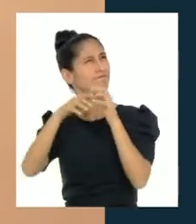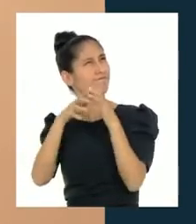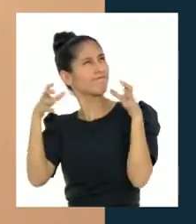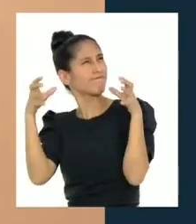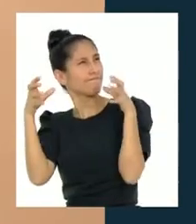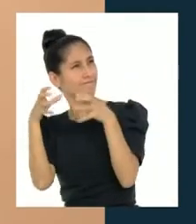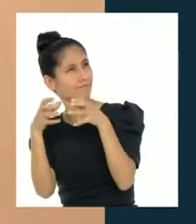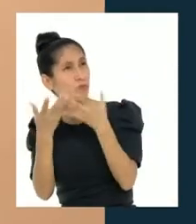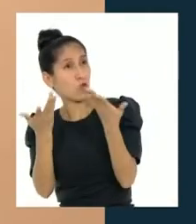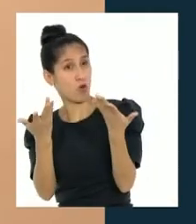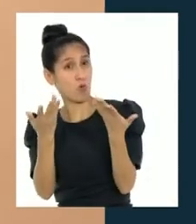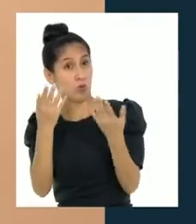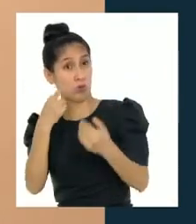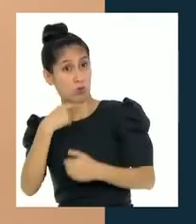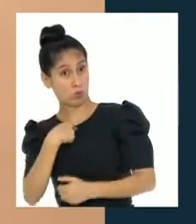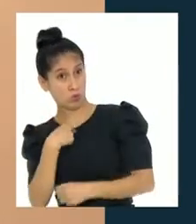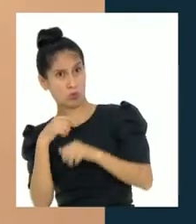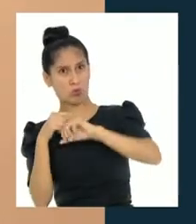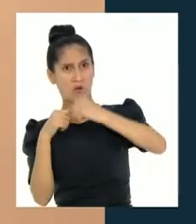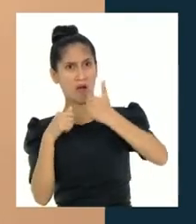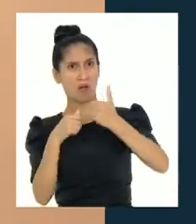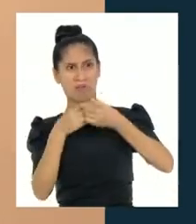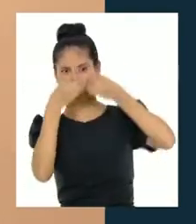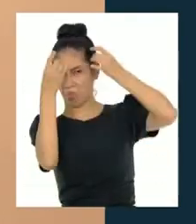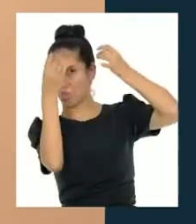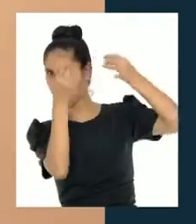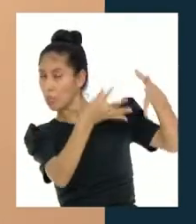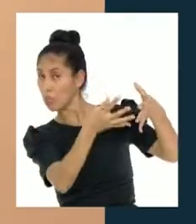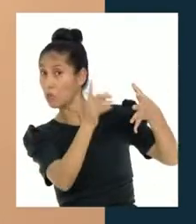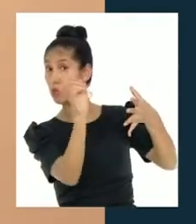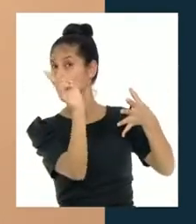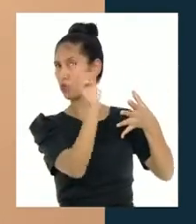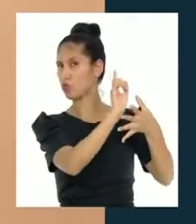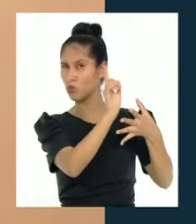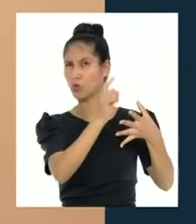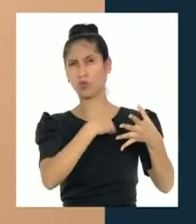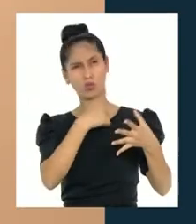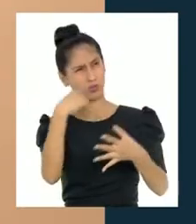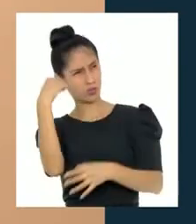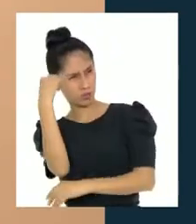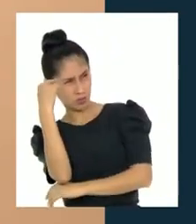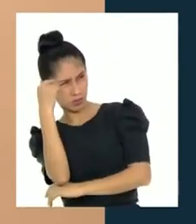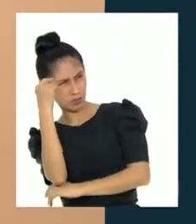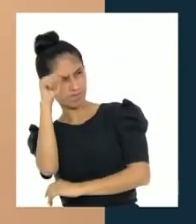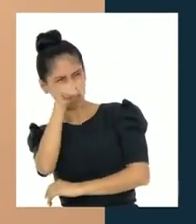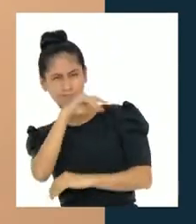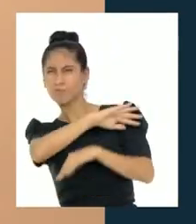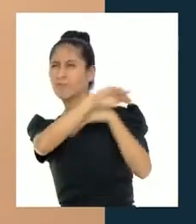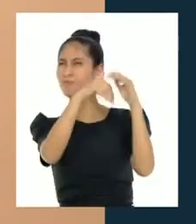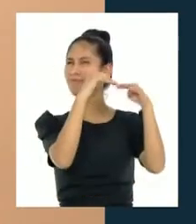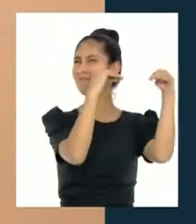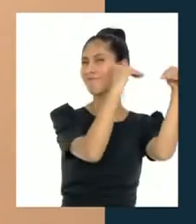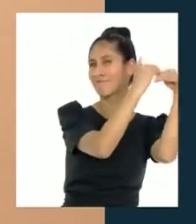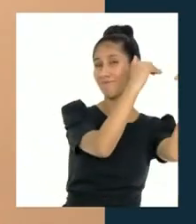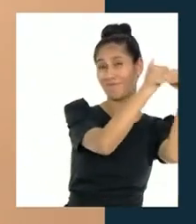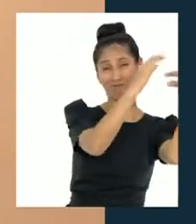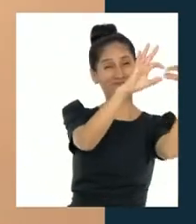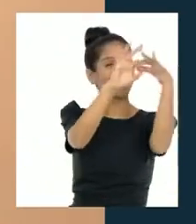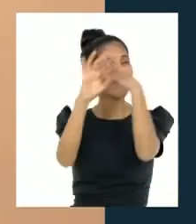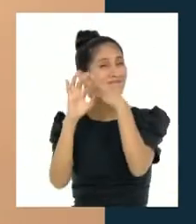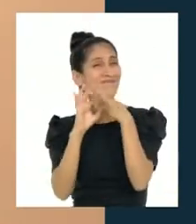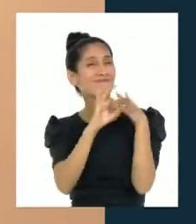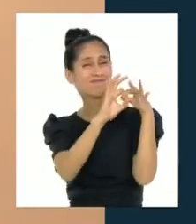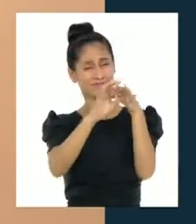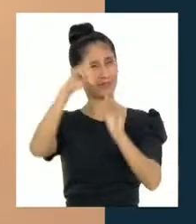permita eliminar las brechas, las desigualdades que existen en nuestro país. Es necesario decir que